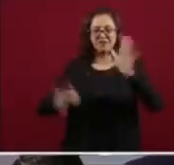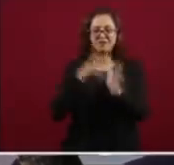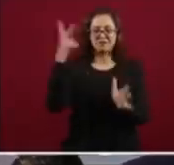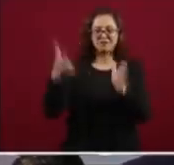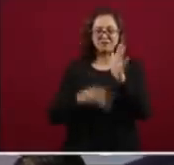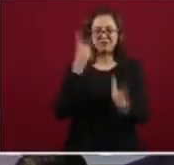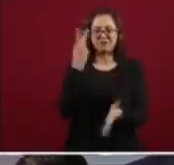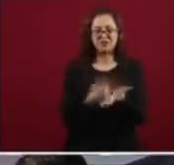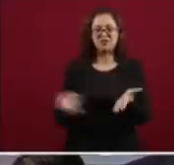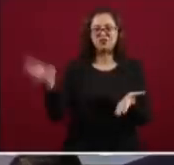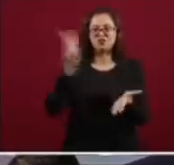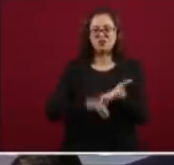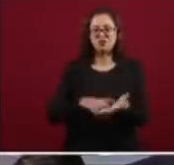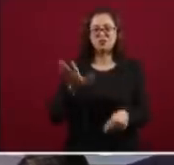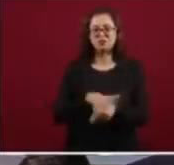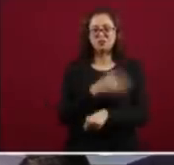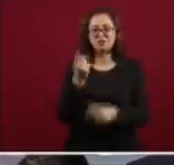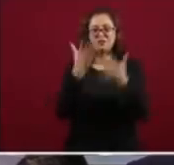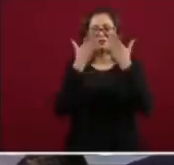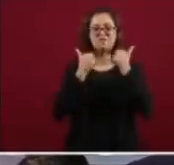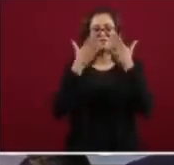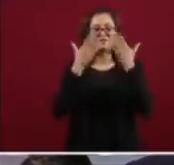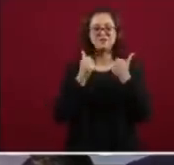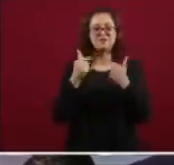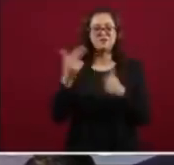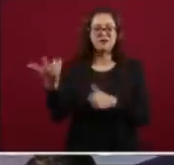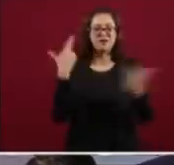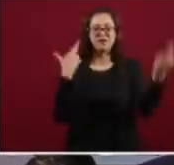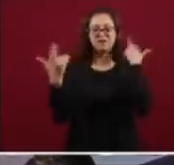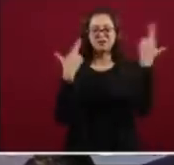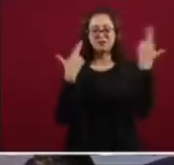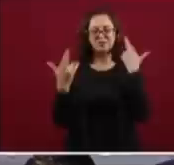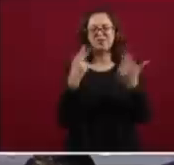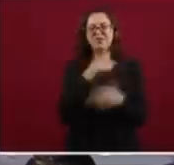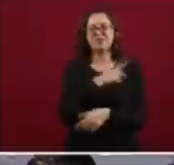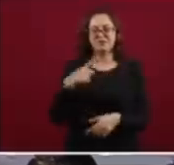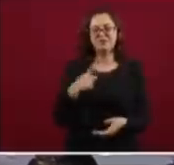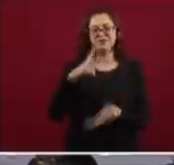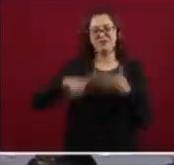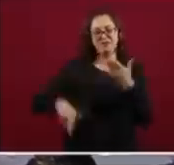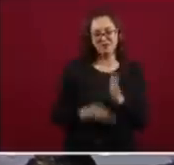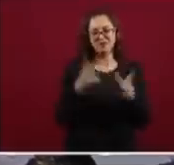porque como no tiene audio hay que volverlo a ver